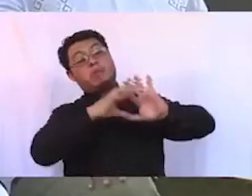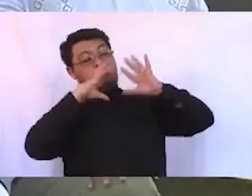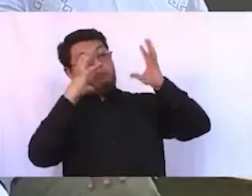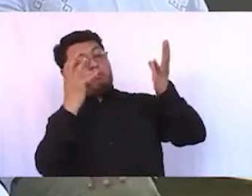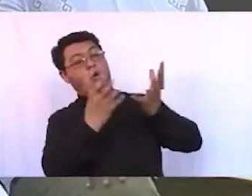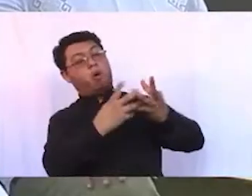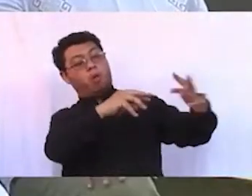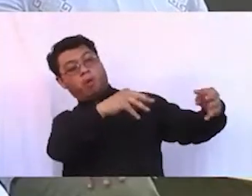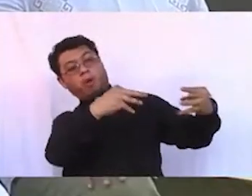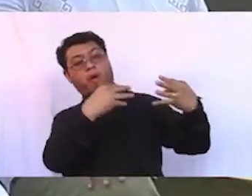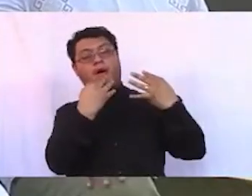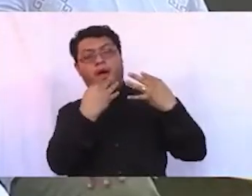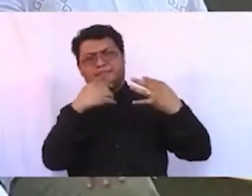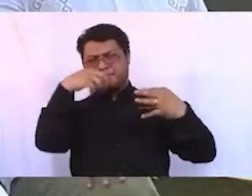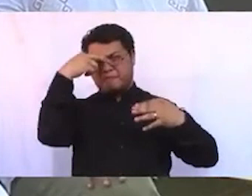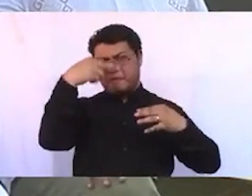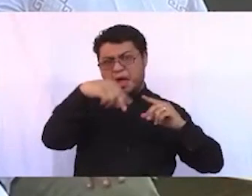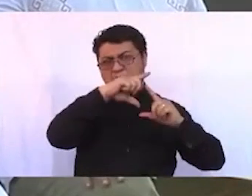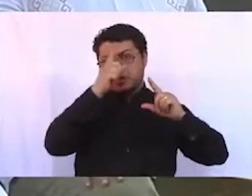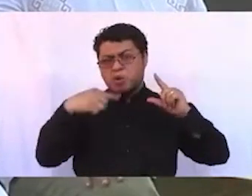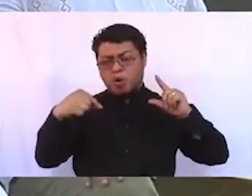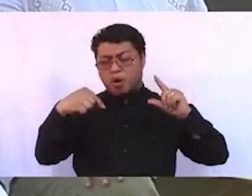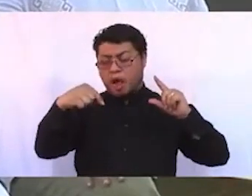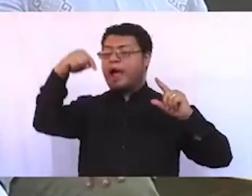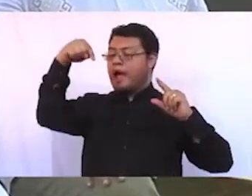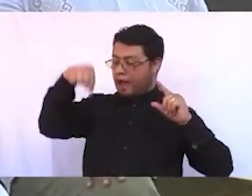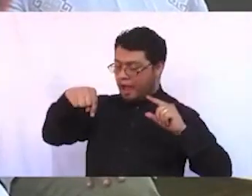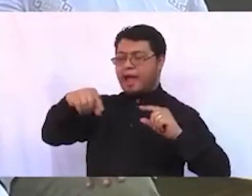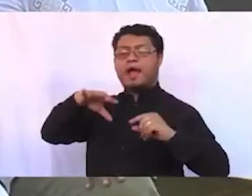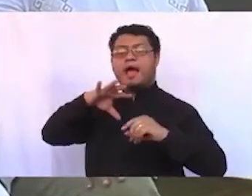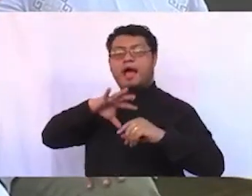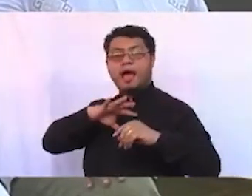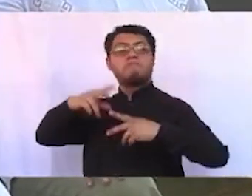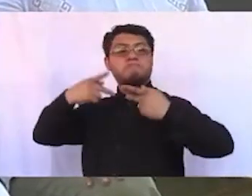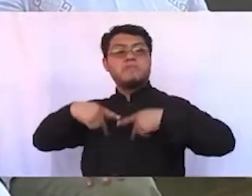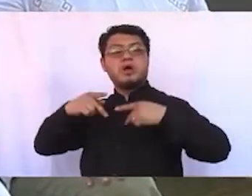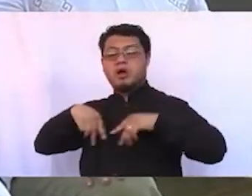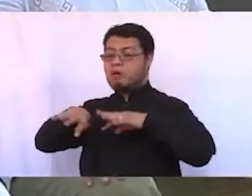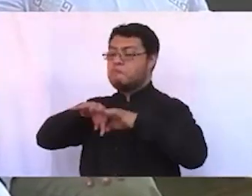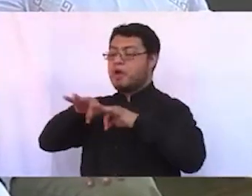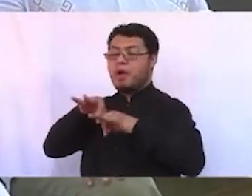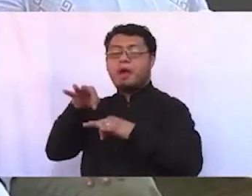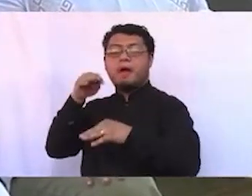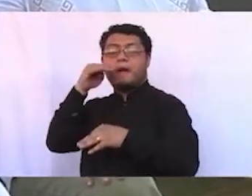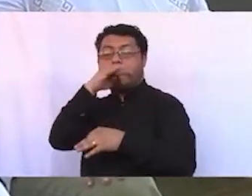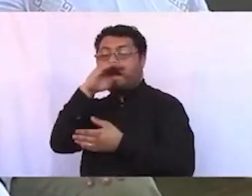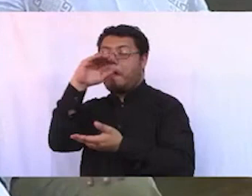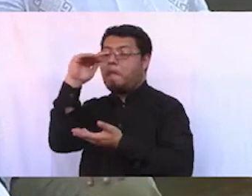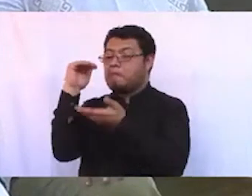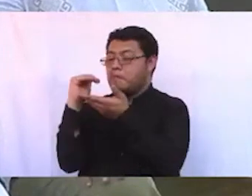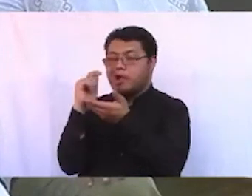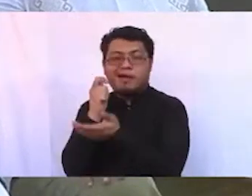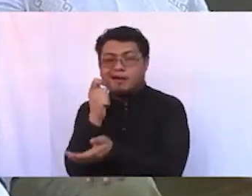privadas en México porque aquí había mano de obra barata fíjense